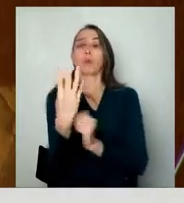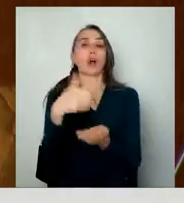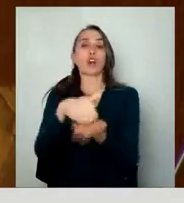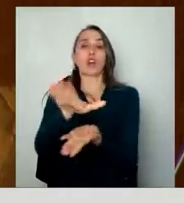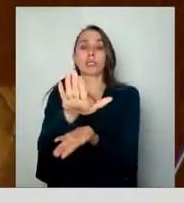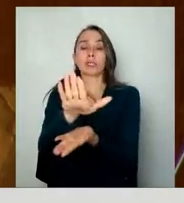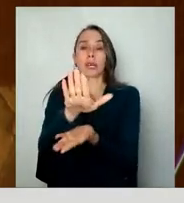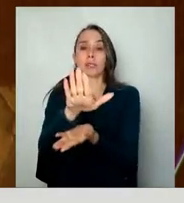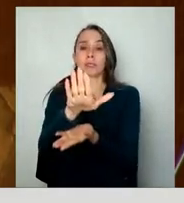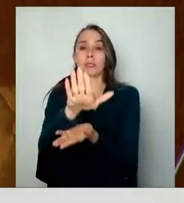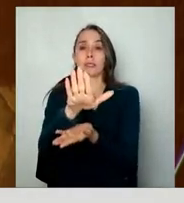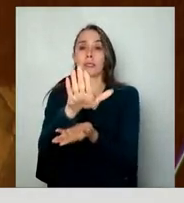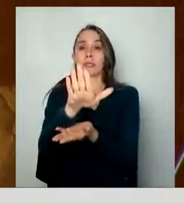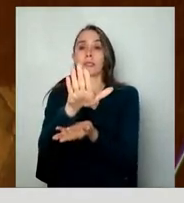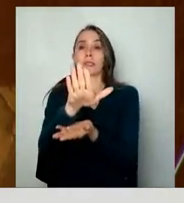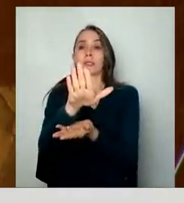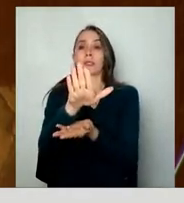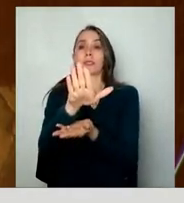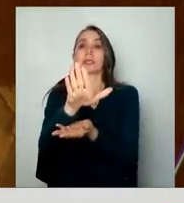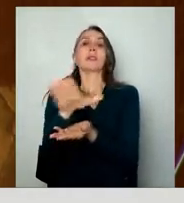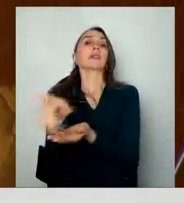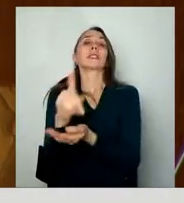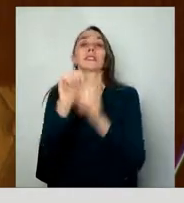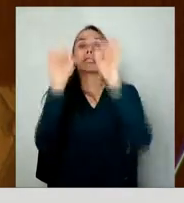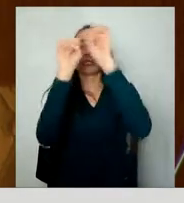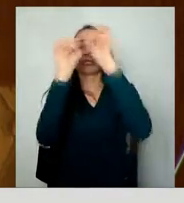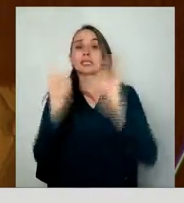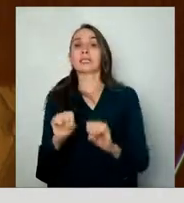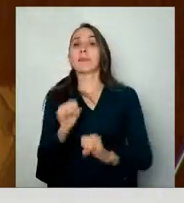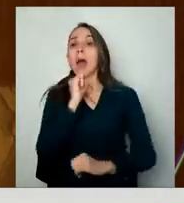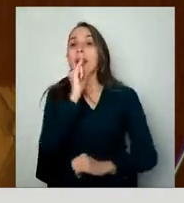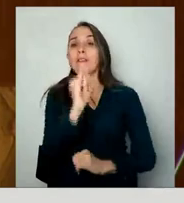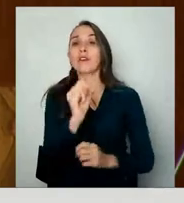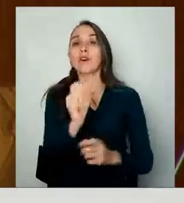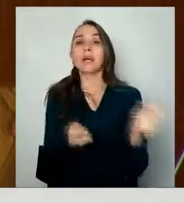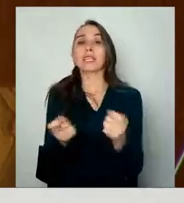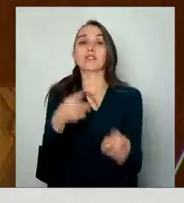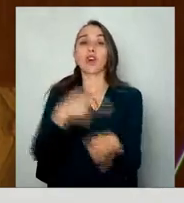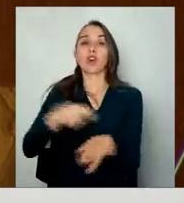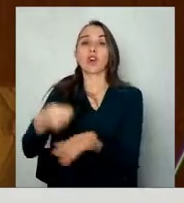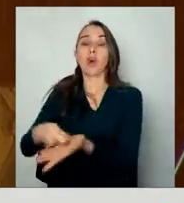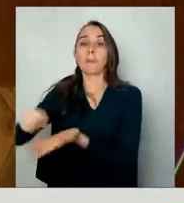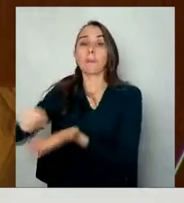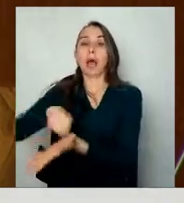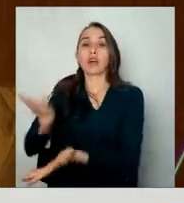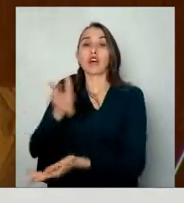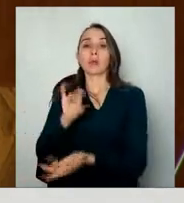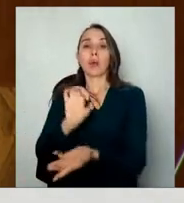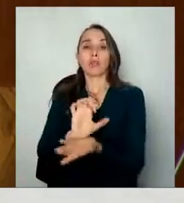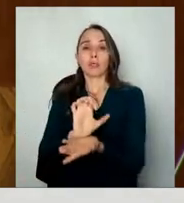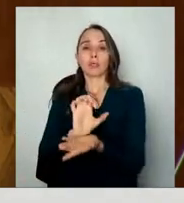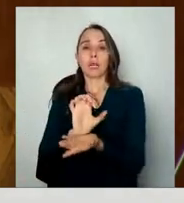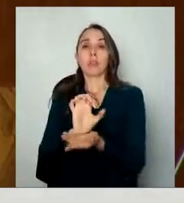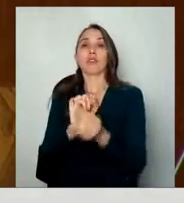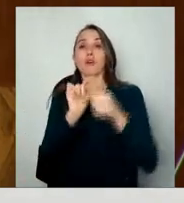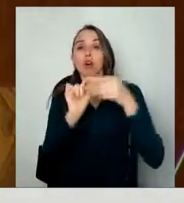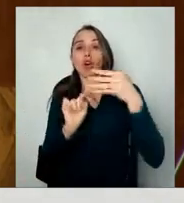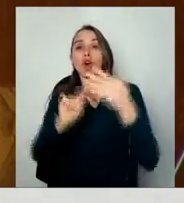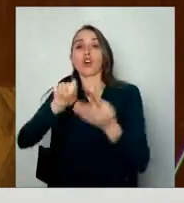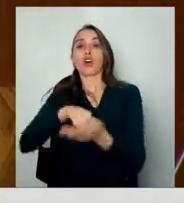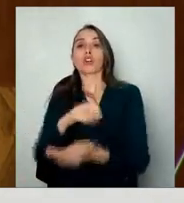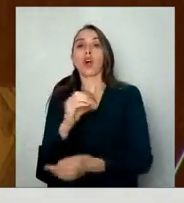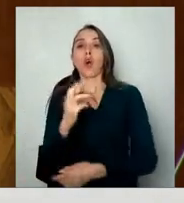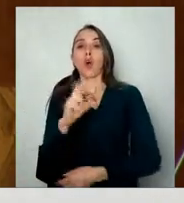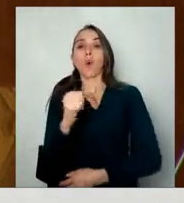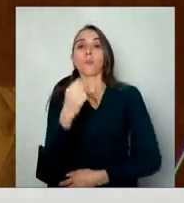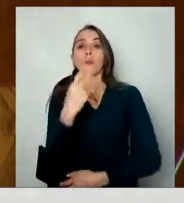se actúa de someterse al sistema de información y gestión de compras y contrataciones del estado A ciertos contratos de obras del Ministerio de obras públicas